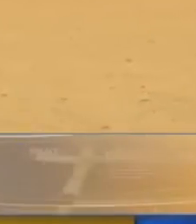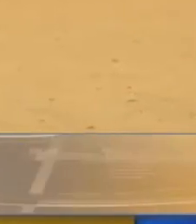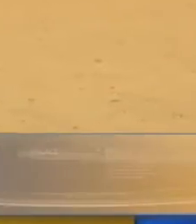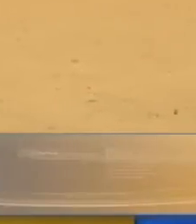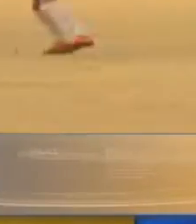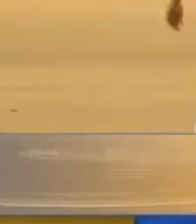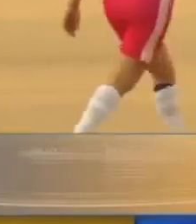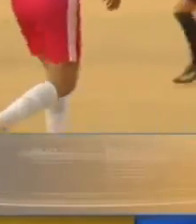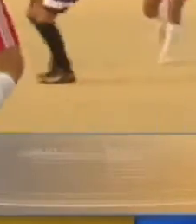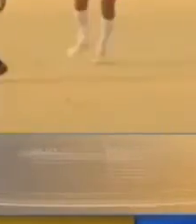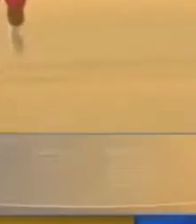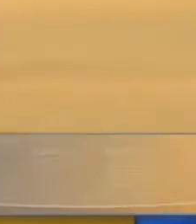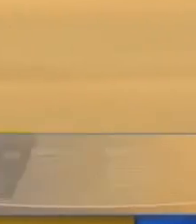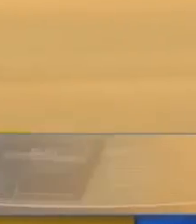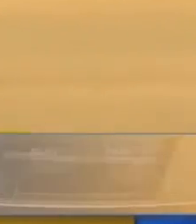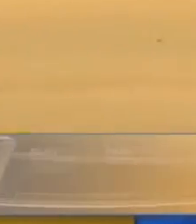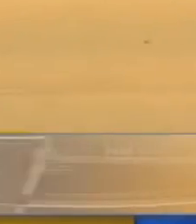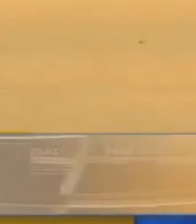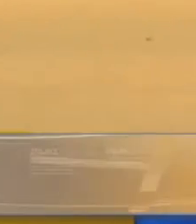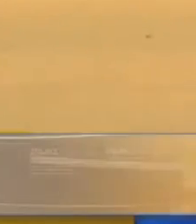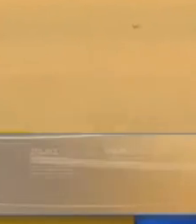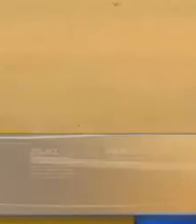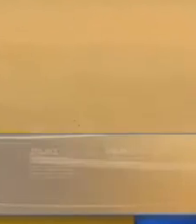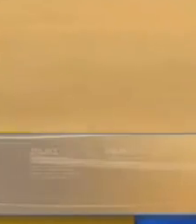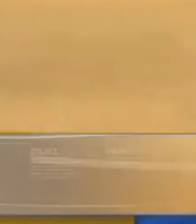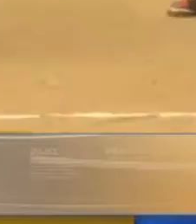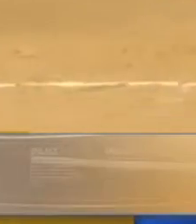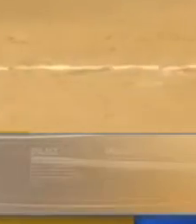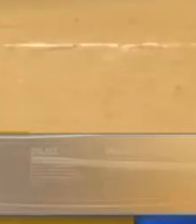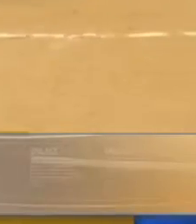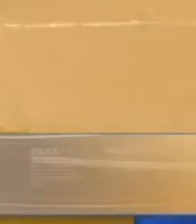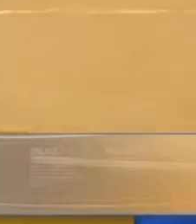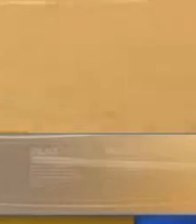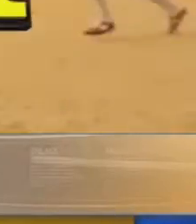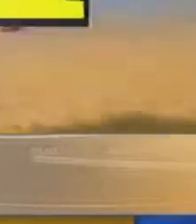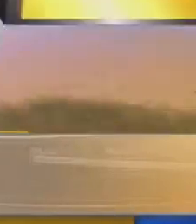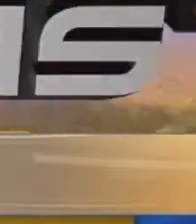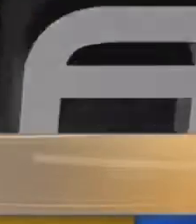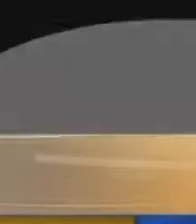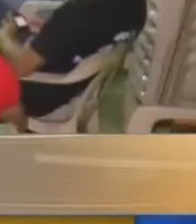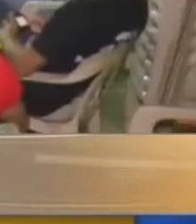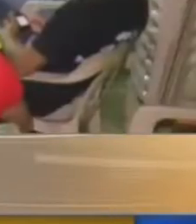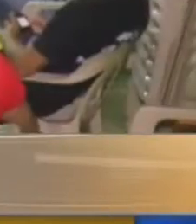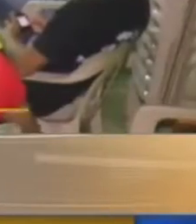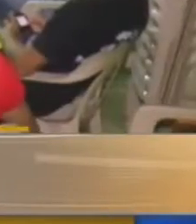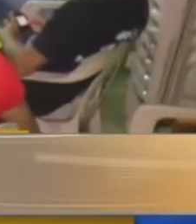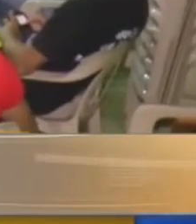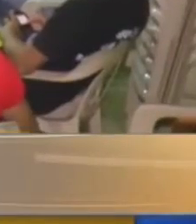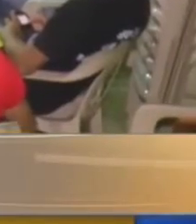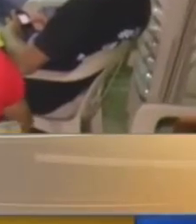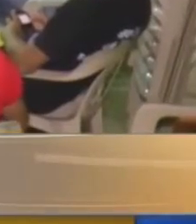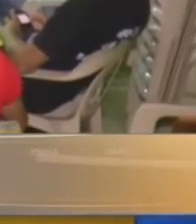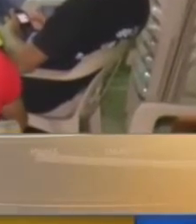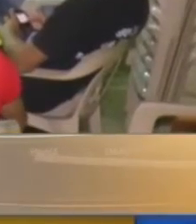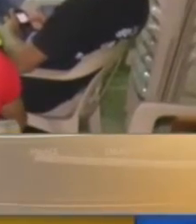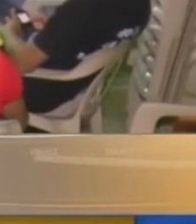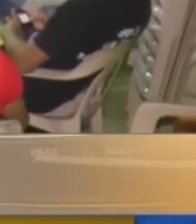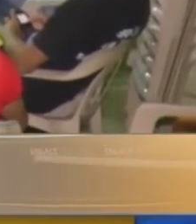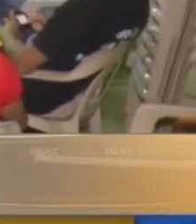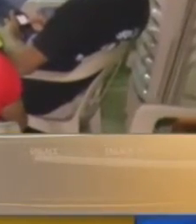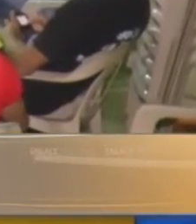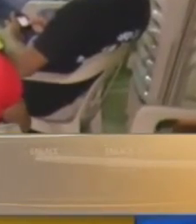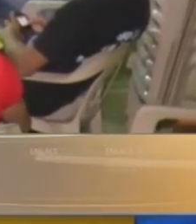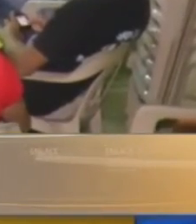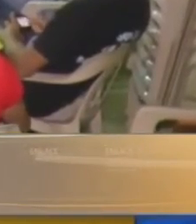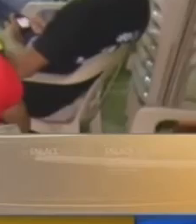la de fútbol. Barranqueña Fútbol Club jugará en la primera fecha el próximo 4 de junio en Bucaramanga. Y en La Mira, jóvenes de la